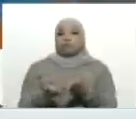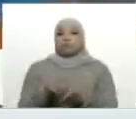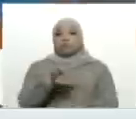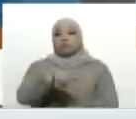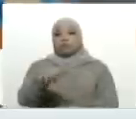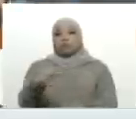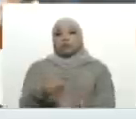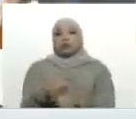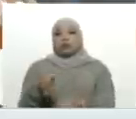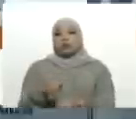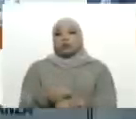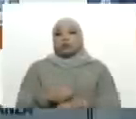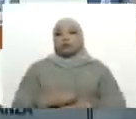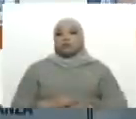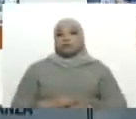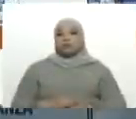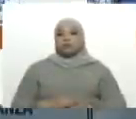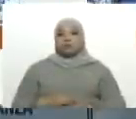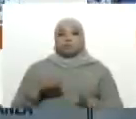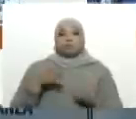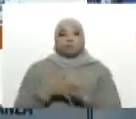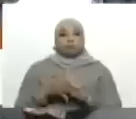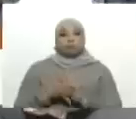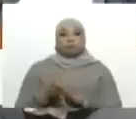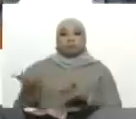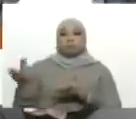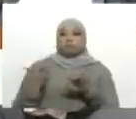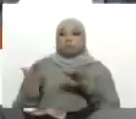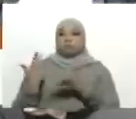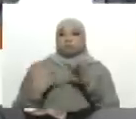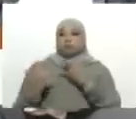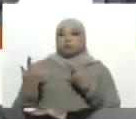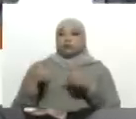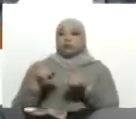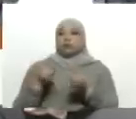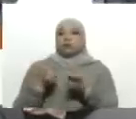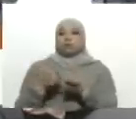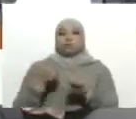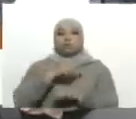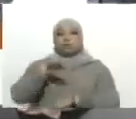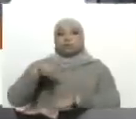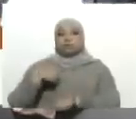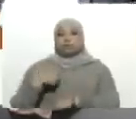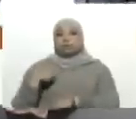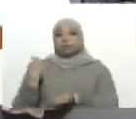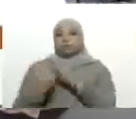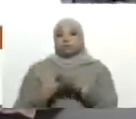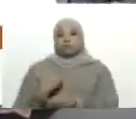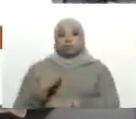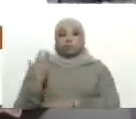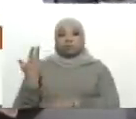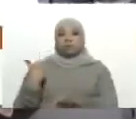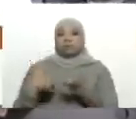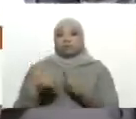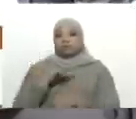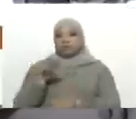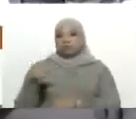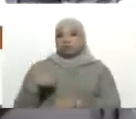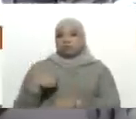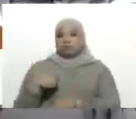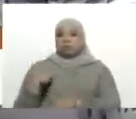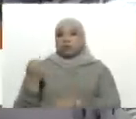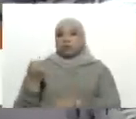parte el otro hace una parte y eso qué significa que tienen que intercambiar Y eso qué significa que se crea un medio de intercambio que se llama